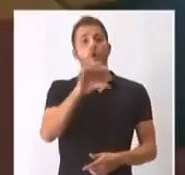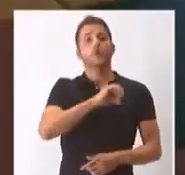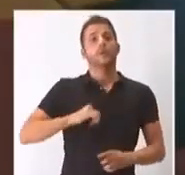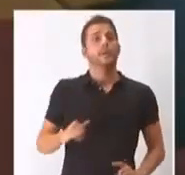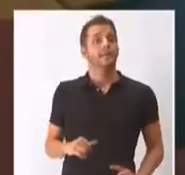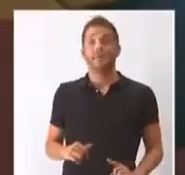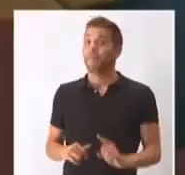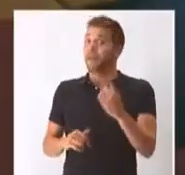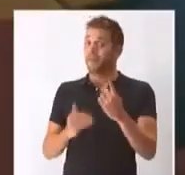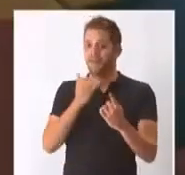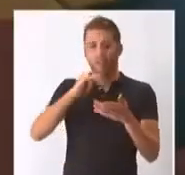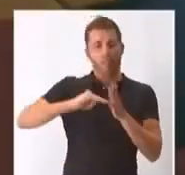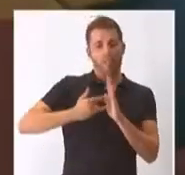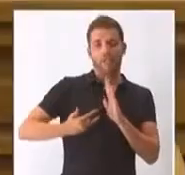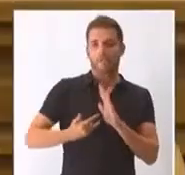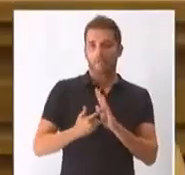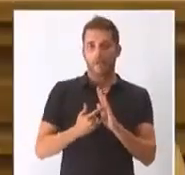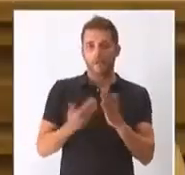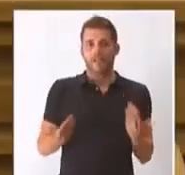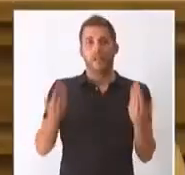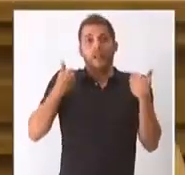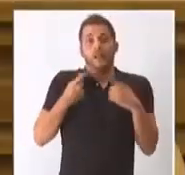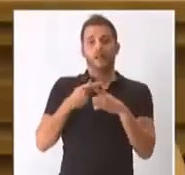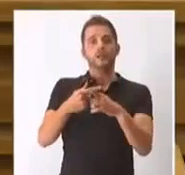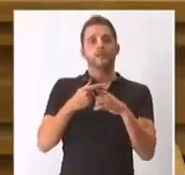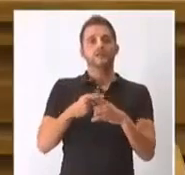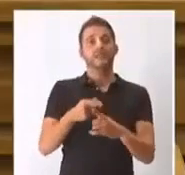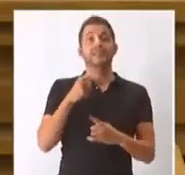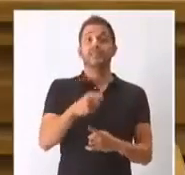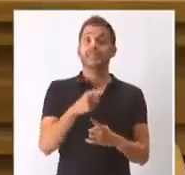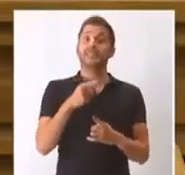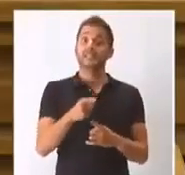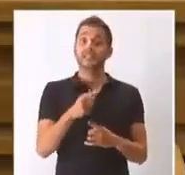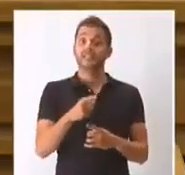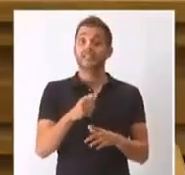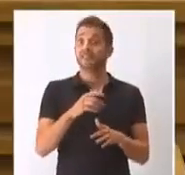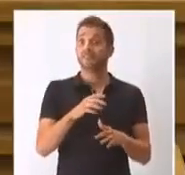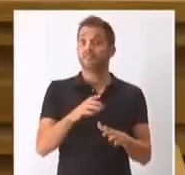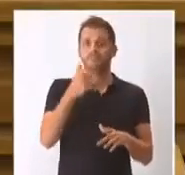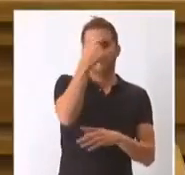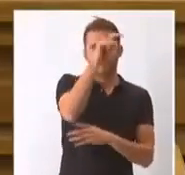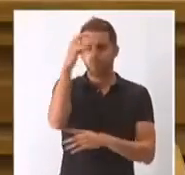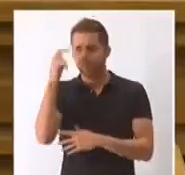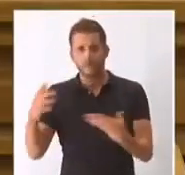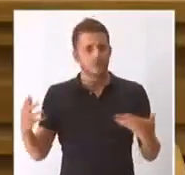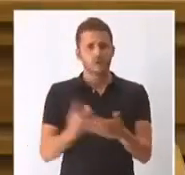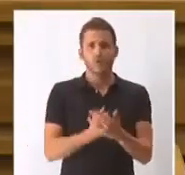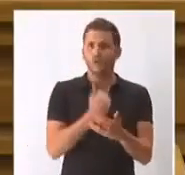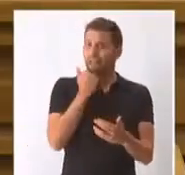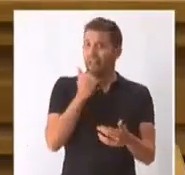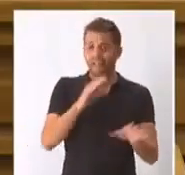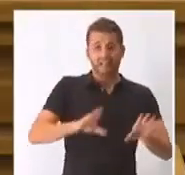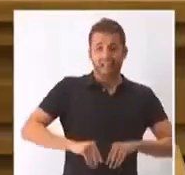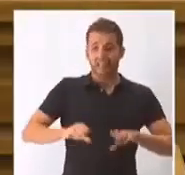sacar adelante el plan corresponsables que han aceptado muy mayoritariamente casi unánimemente todos los municipios de un color político u otro a